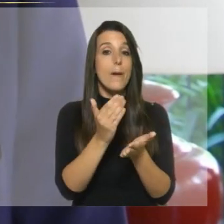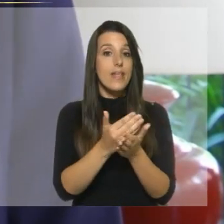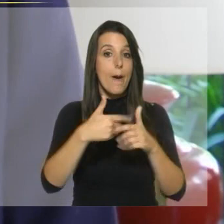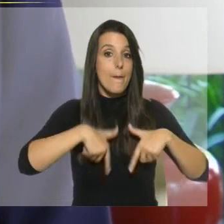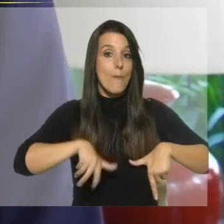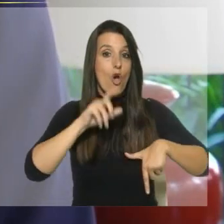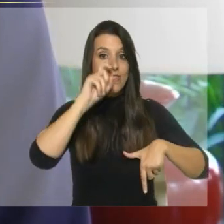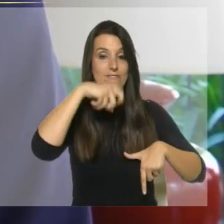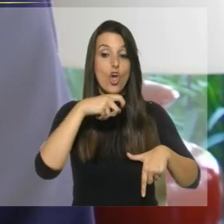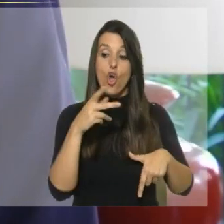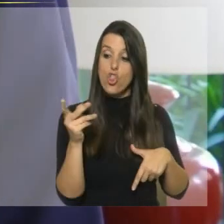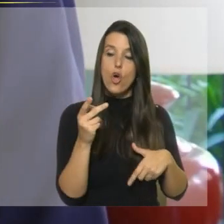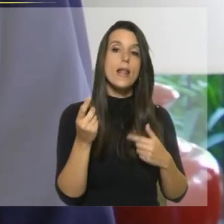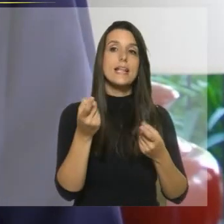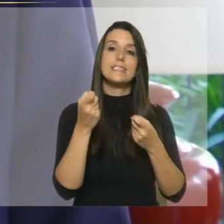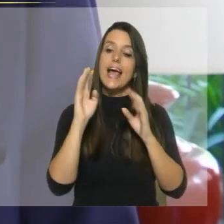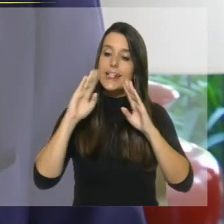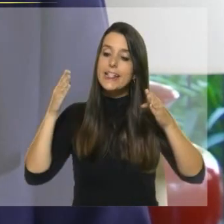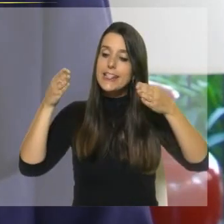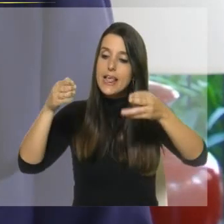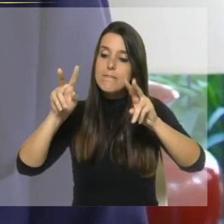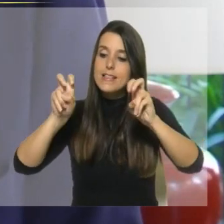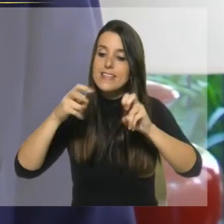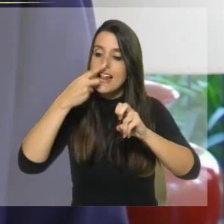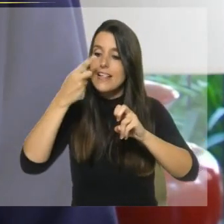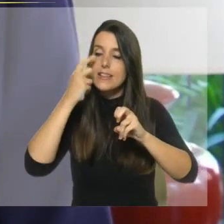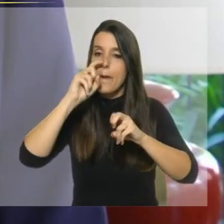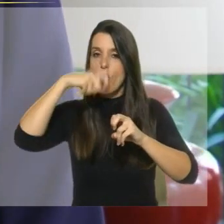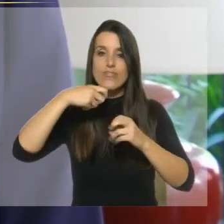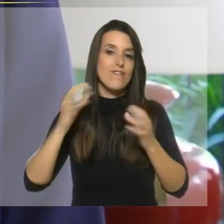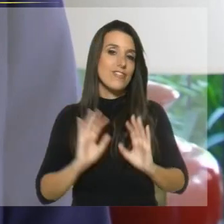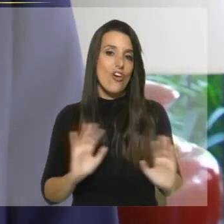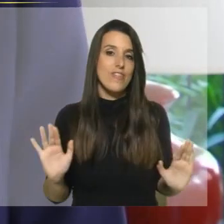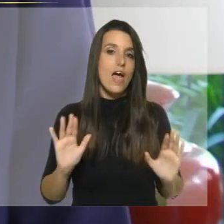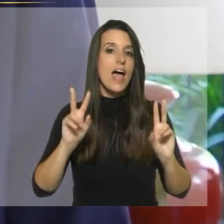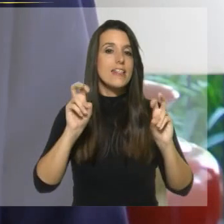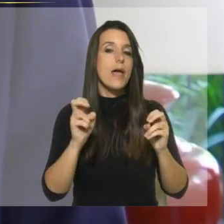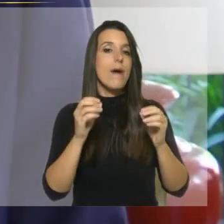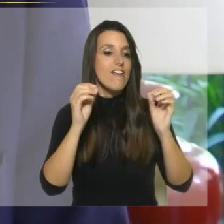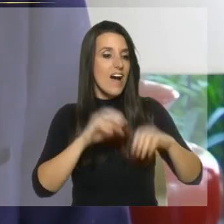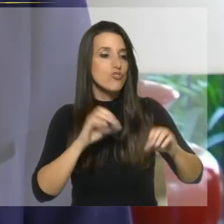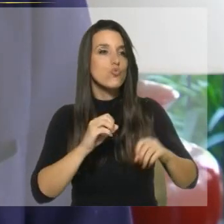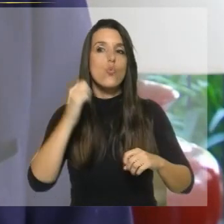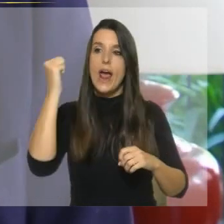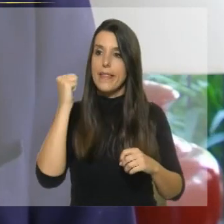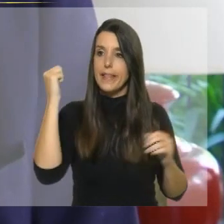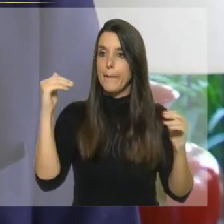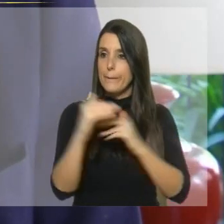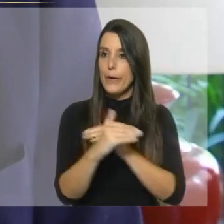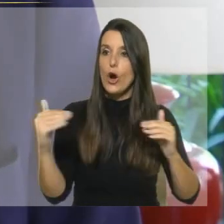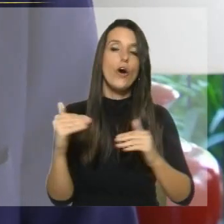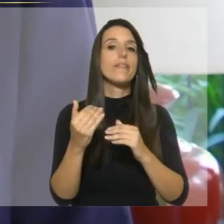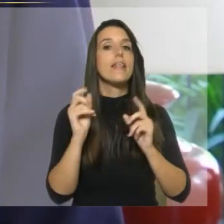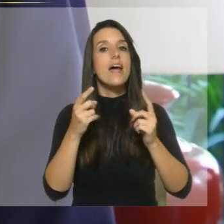tienen que abocarse a los temas que le interesa a los montería no no que son el tema de la basura el tema del transporte el tema del tema del